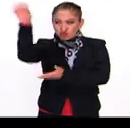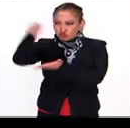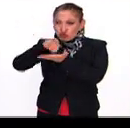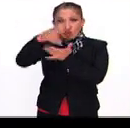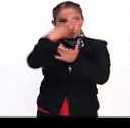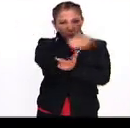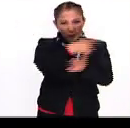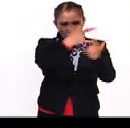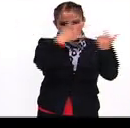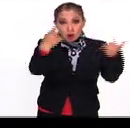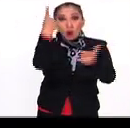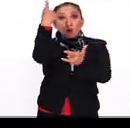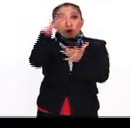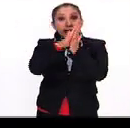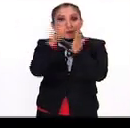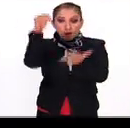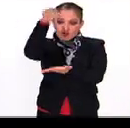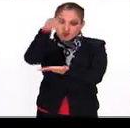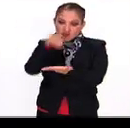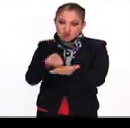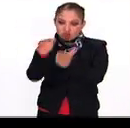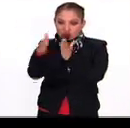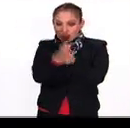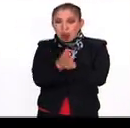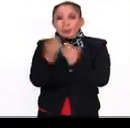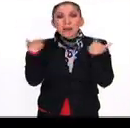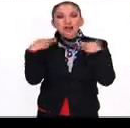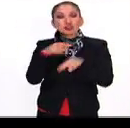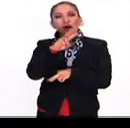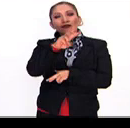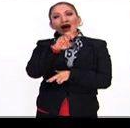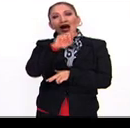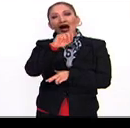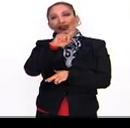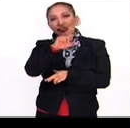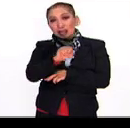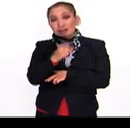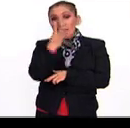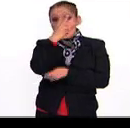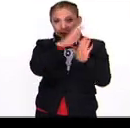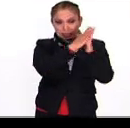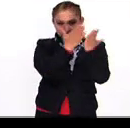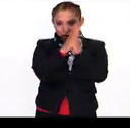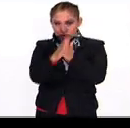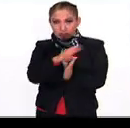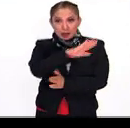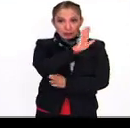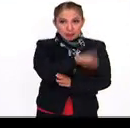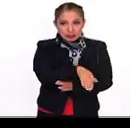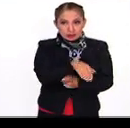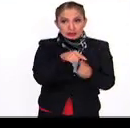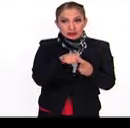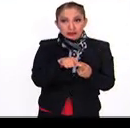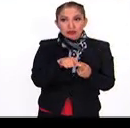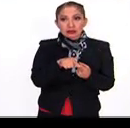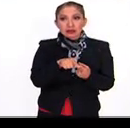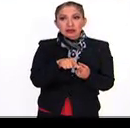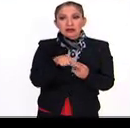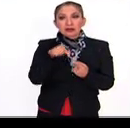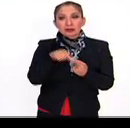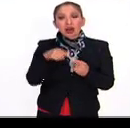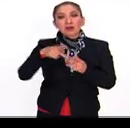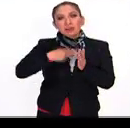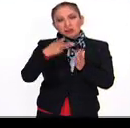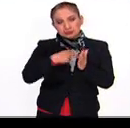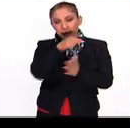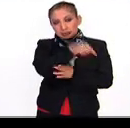sus cuentos en un solo libro. El maestro Valadez publicó 3 libros en vida: La Muerte Tiene Permiso, un libro que se ha reeditado